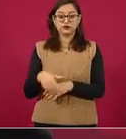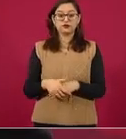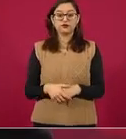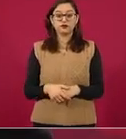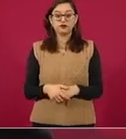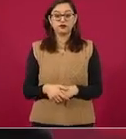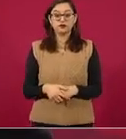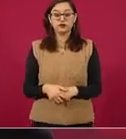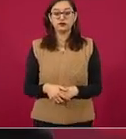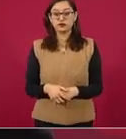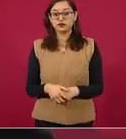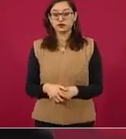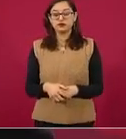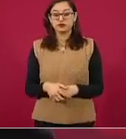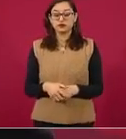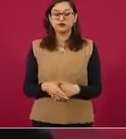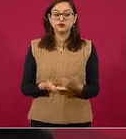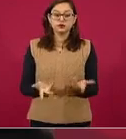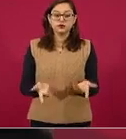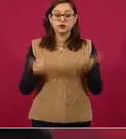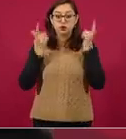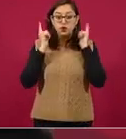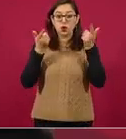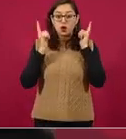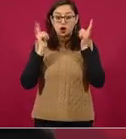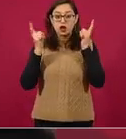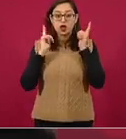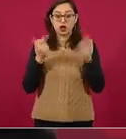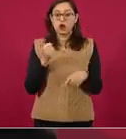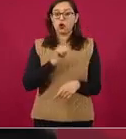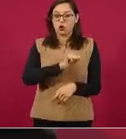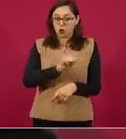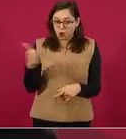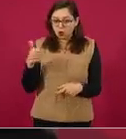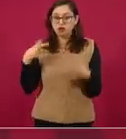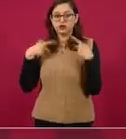sería conveniente que otros dieran a conocer